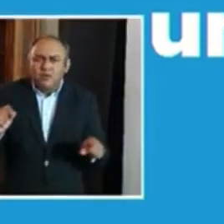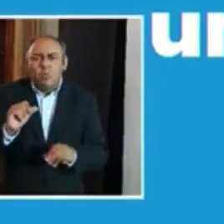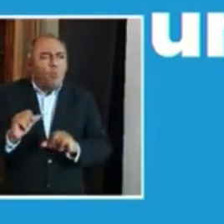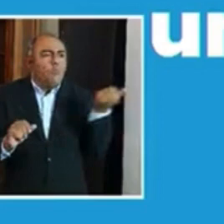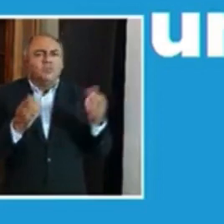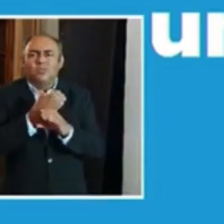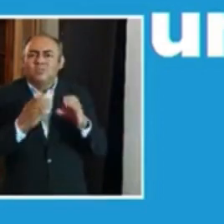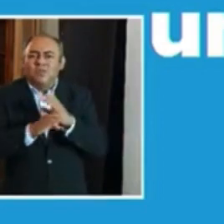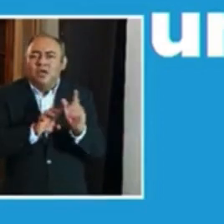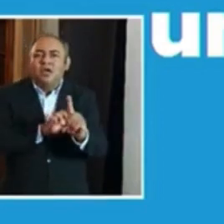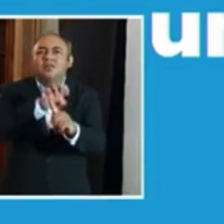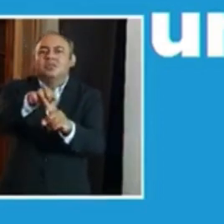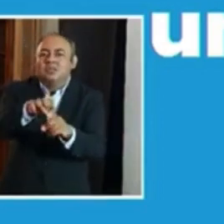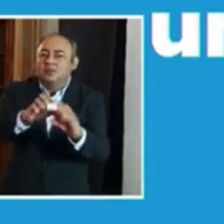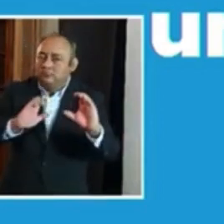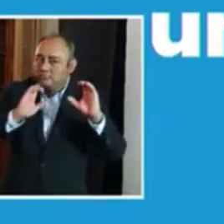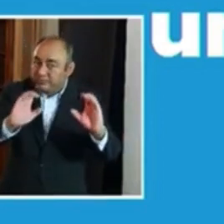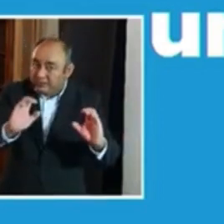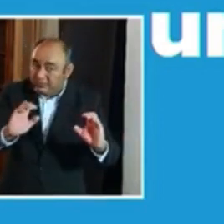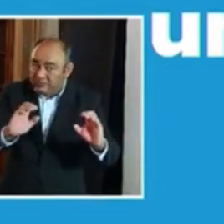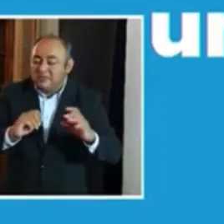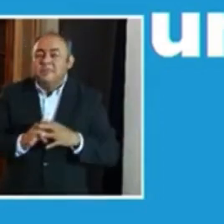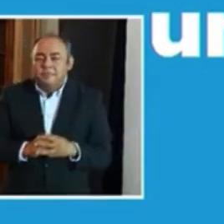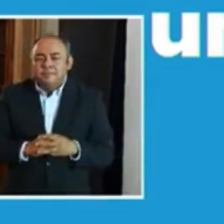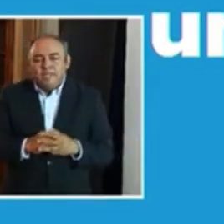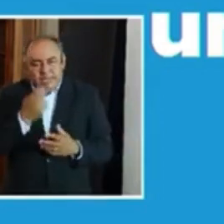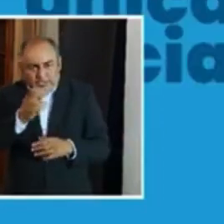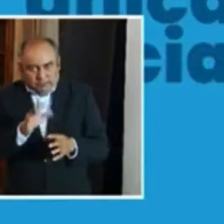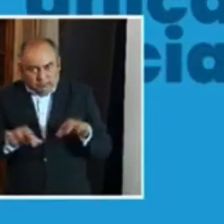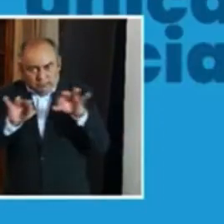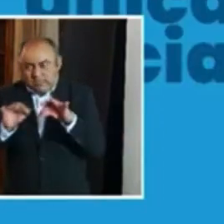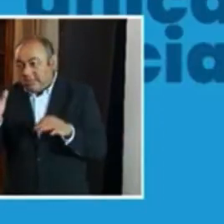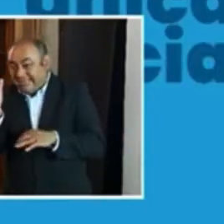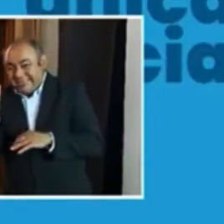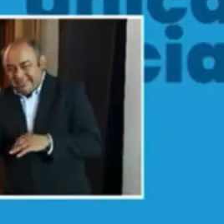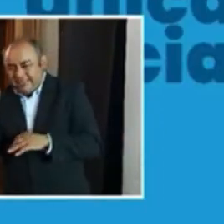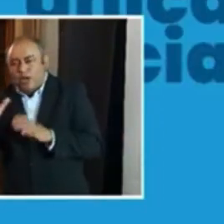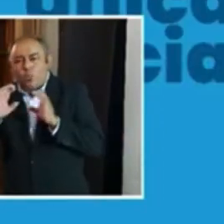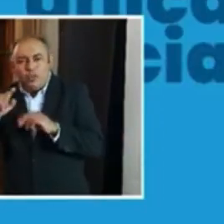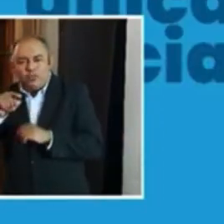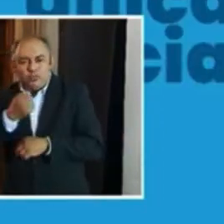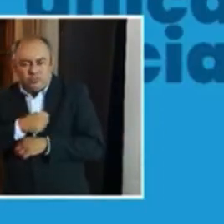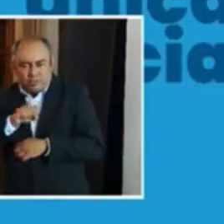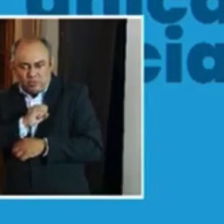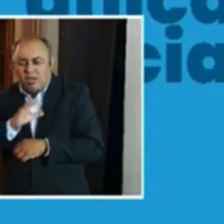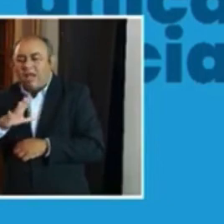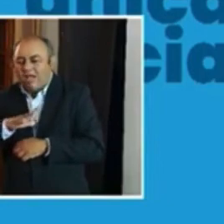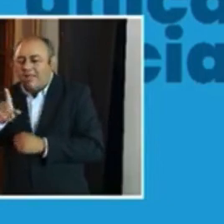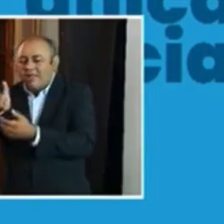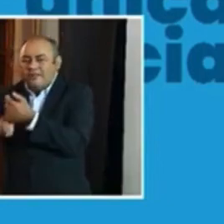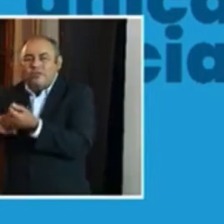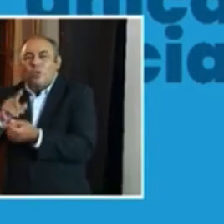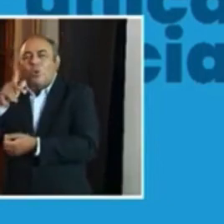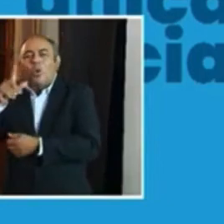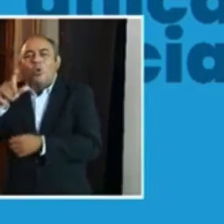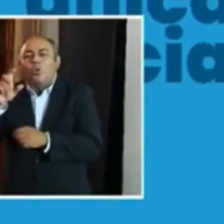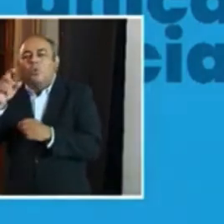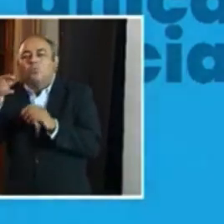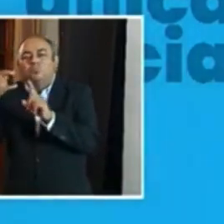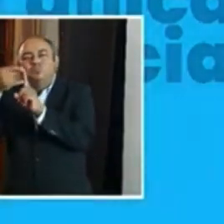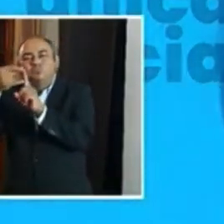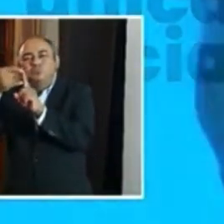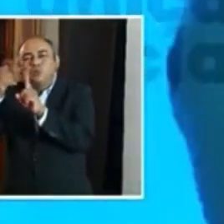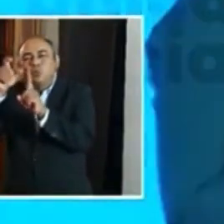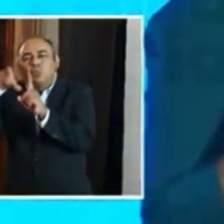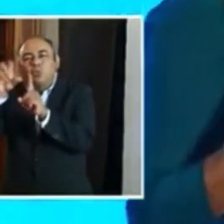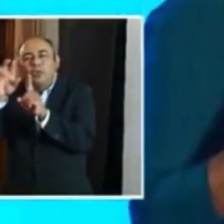características de este programa porque esta tarjeta va ligada a un código QR que se ve en esta